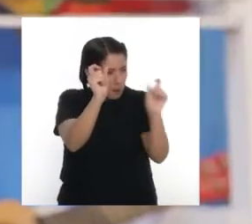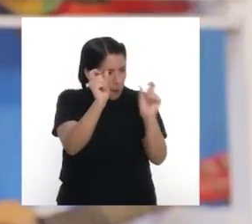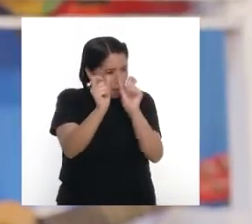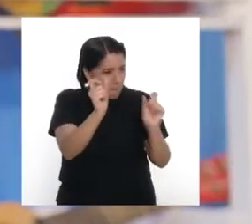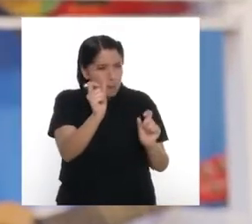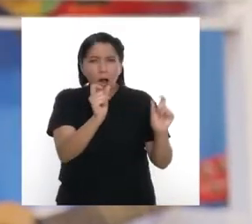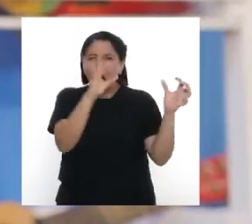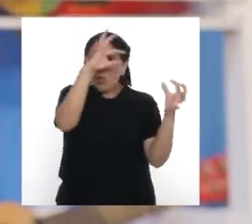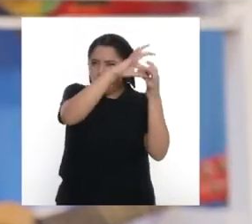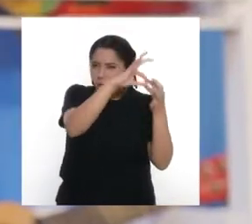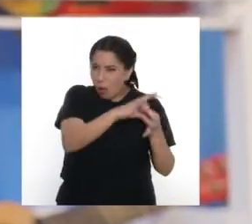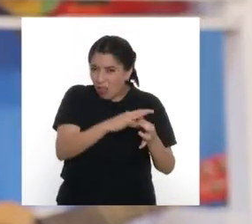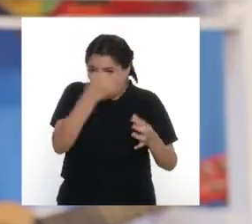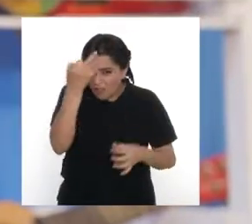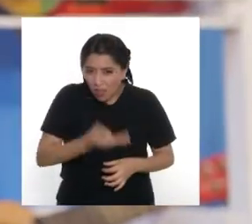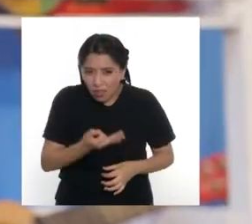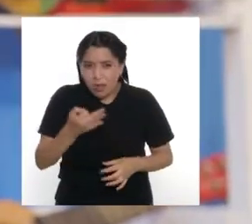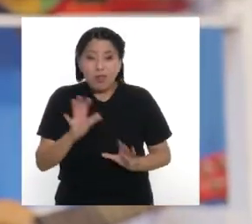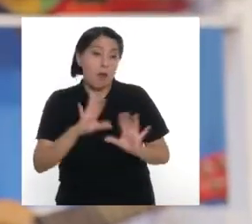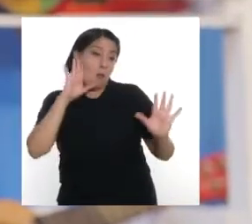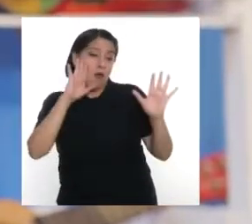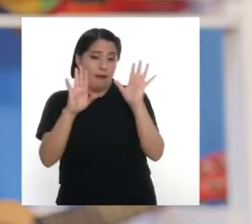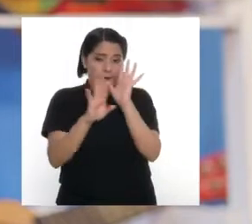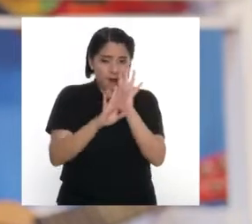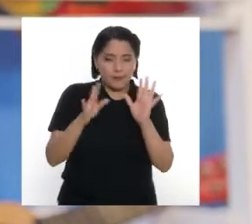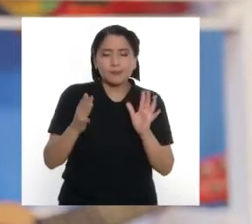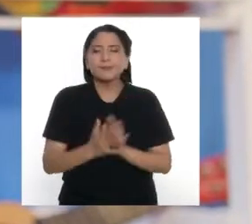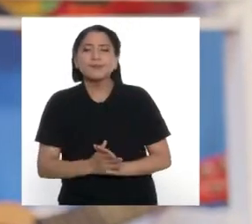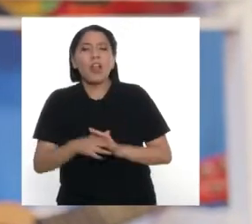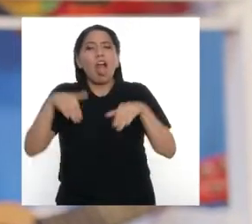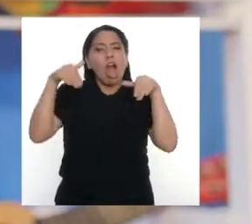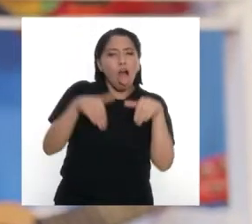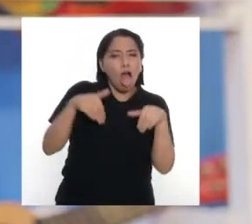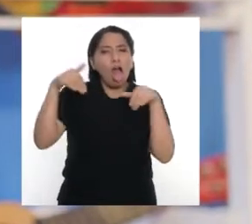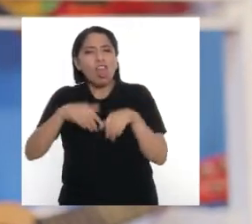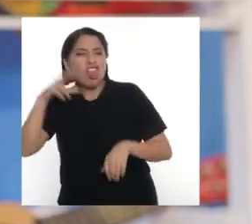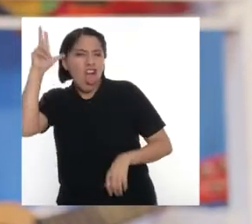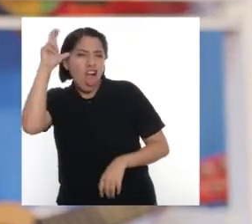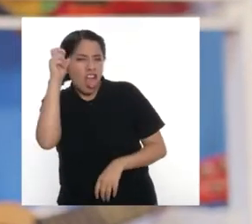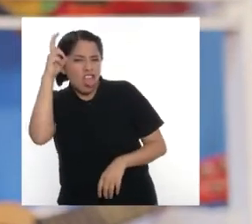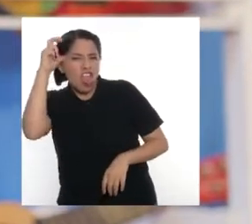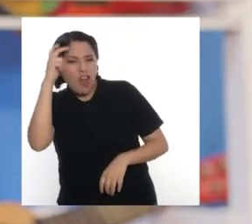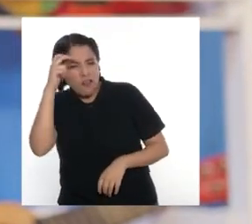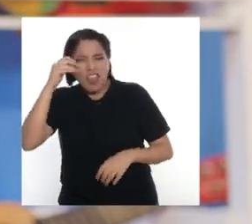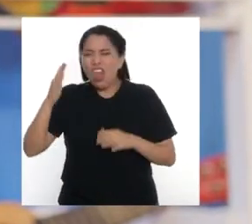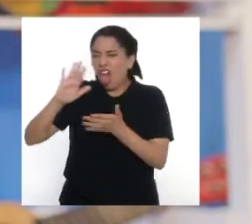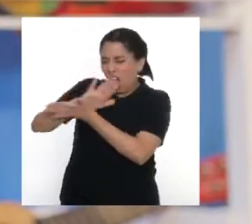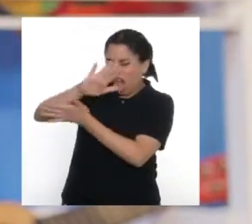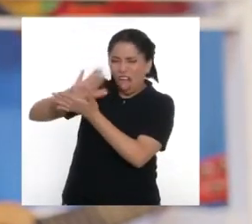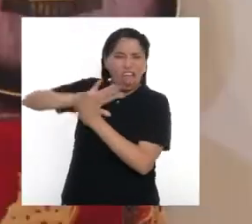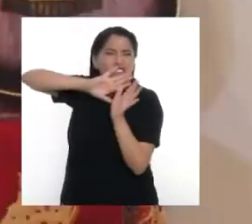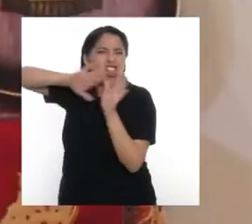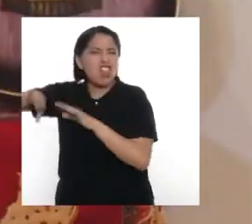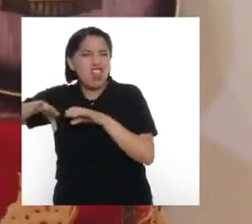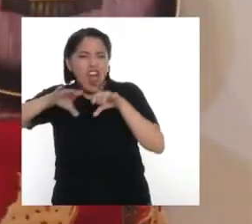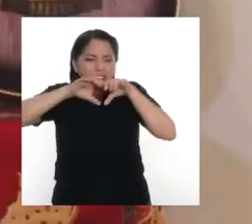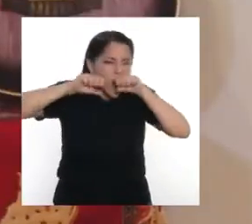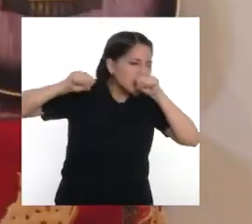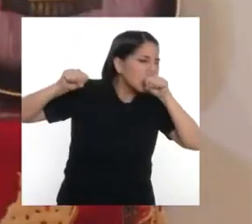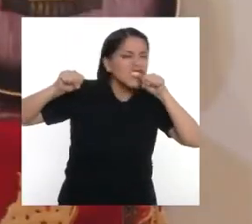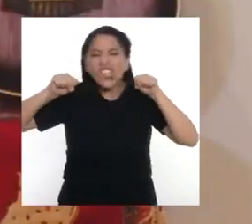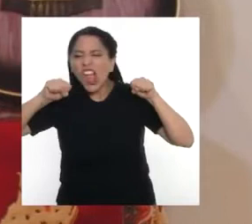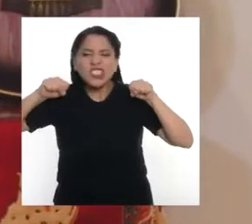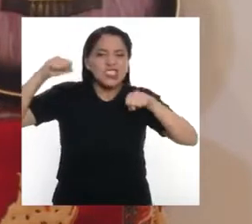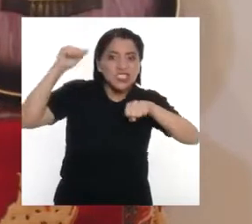Claro. Por ejemplo, el perrito travieso no quiere queso porque le gusta el hueso.